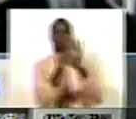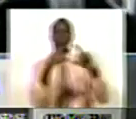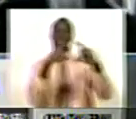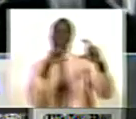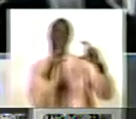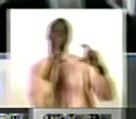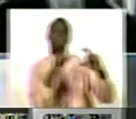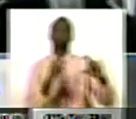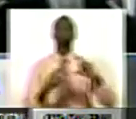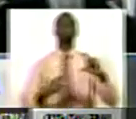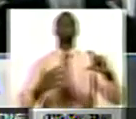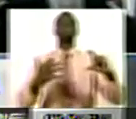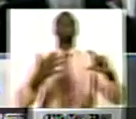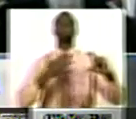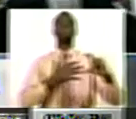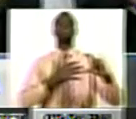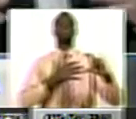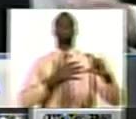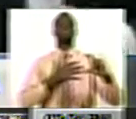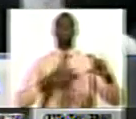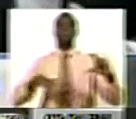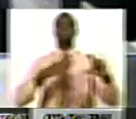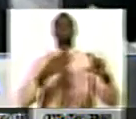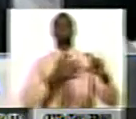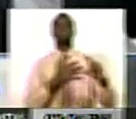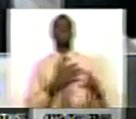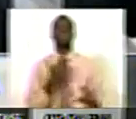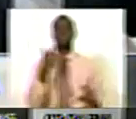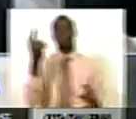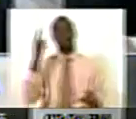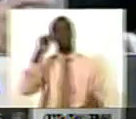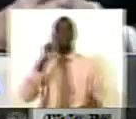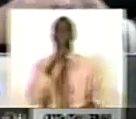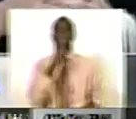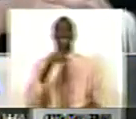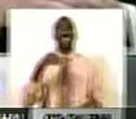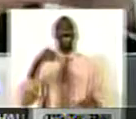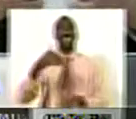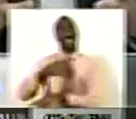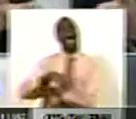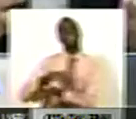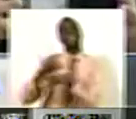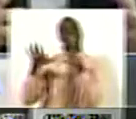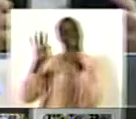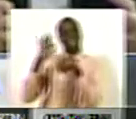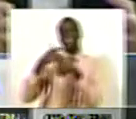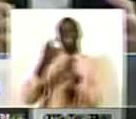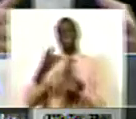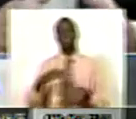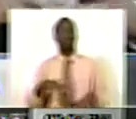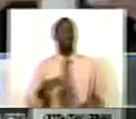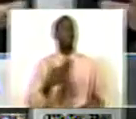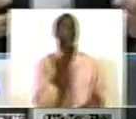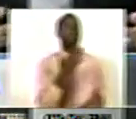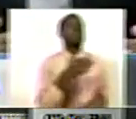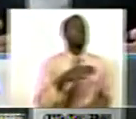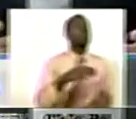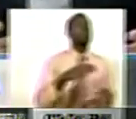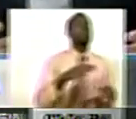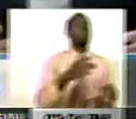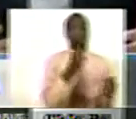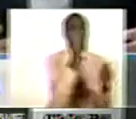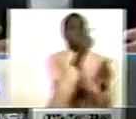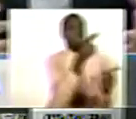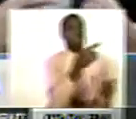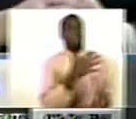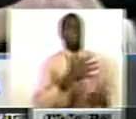patria. Entonces, por ahí yo citaría Calle 13 para hablarle a los chamos. El que no quiera a su patria, no quiera a su madre. Entonces,